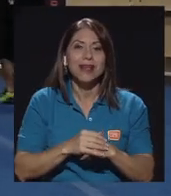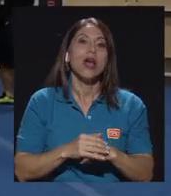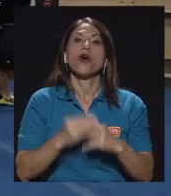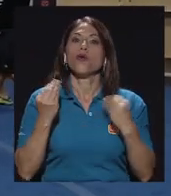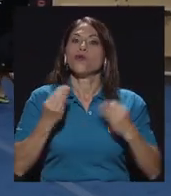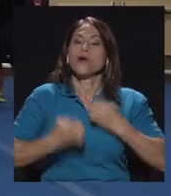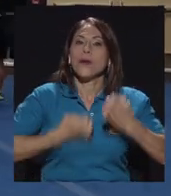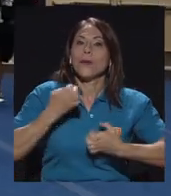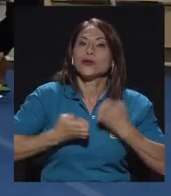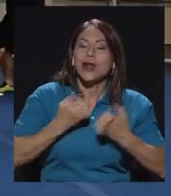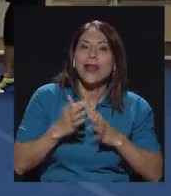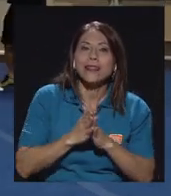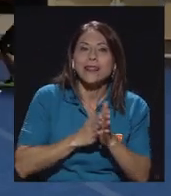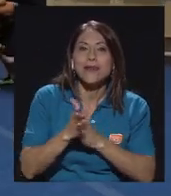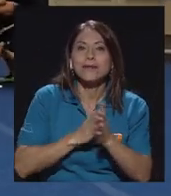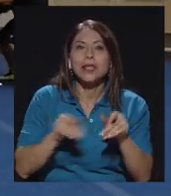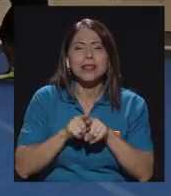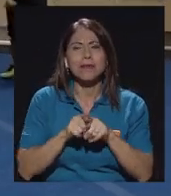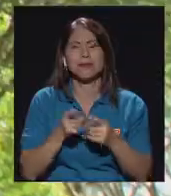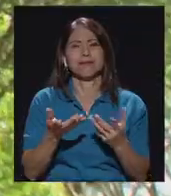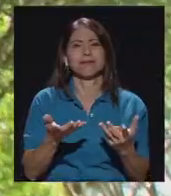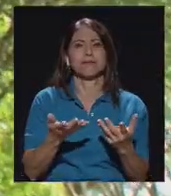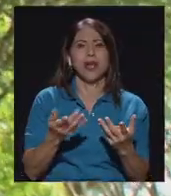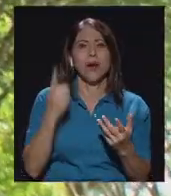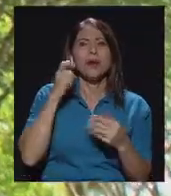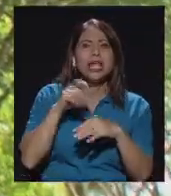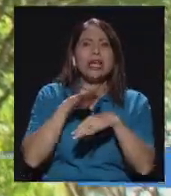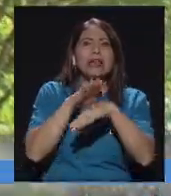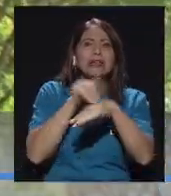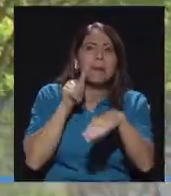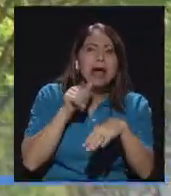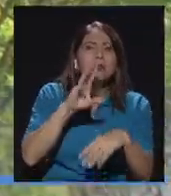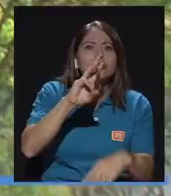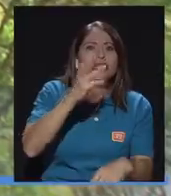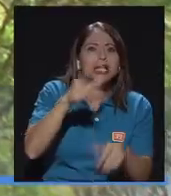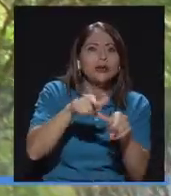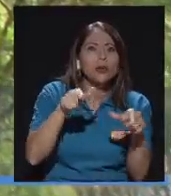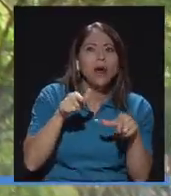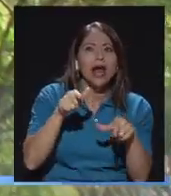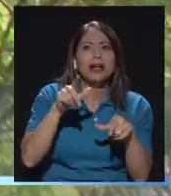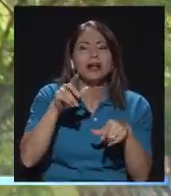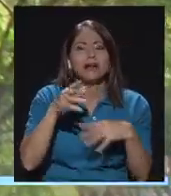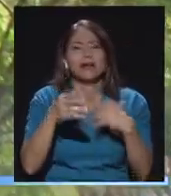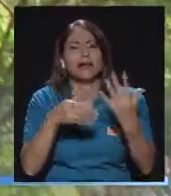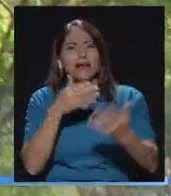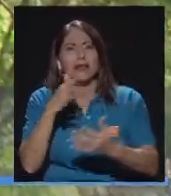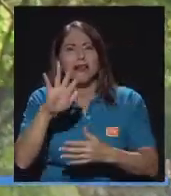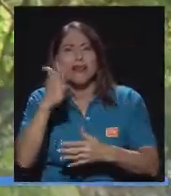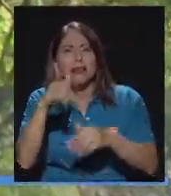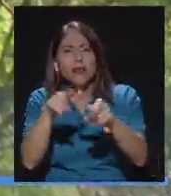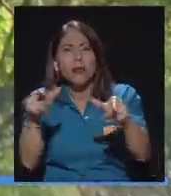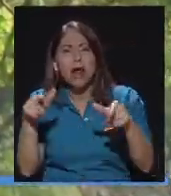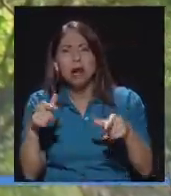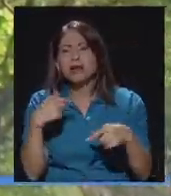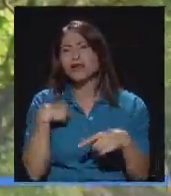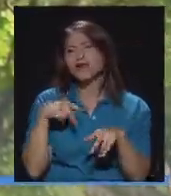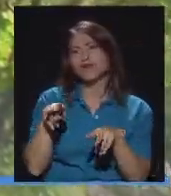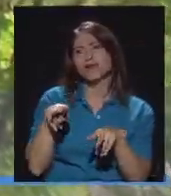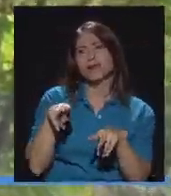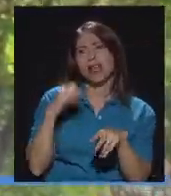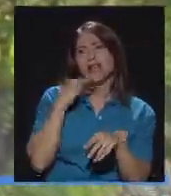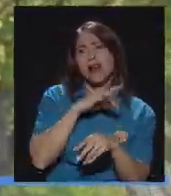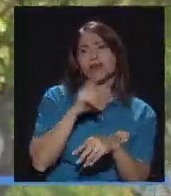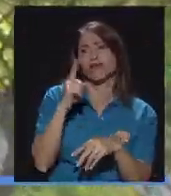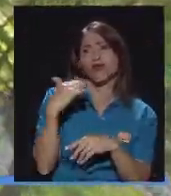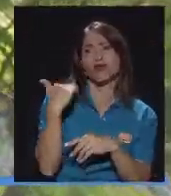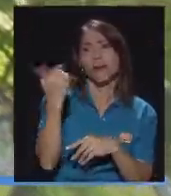un poco como de intriga, porque comenzaron a llamar séptimo, sexto, quinto, y yo, qué raro, ya no nos llamaron. Y de repente es